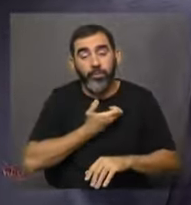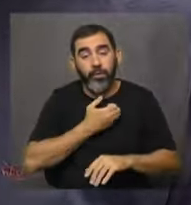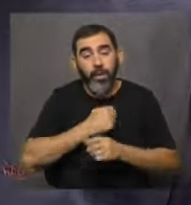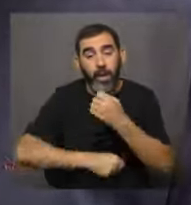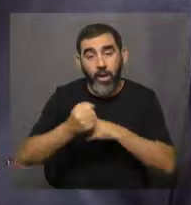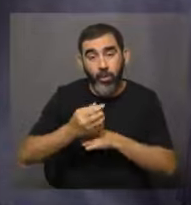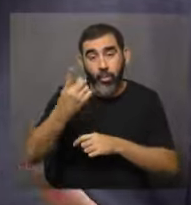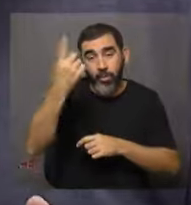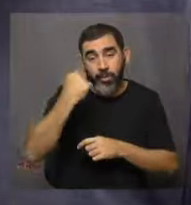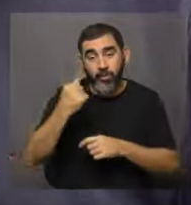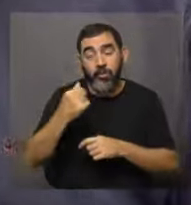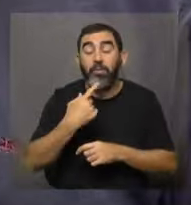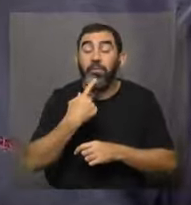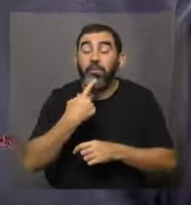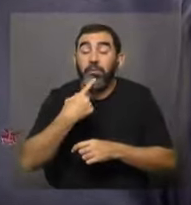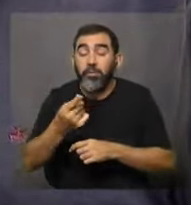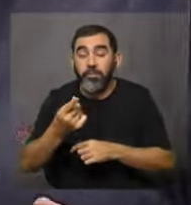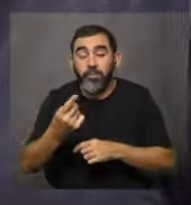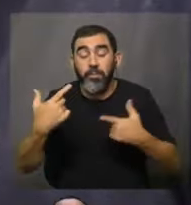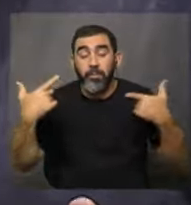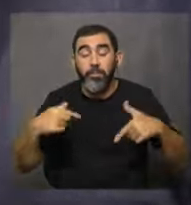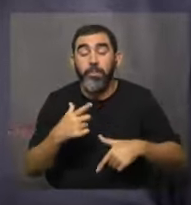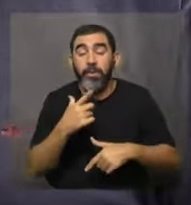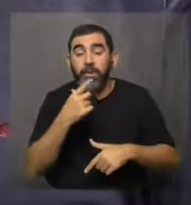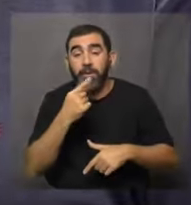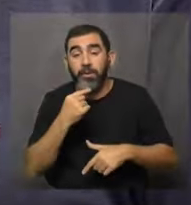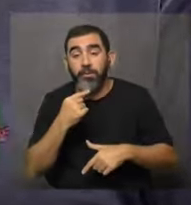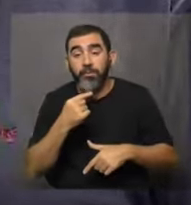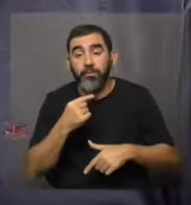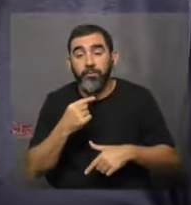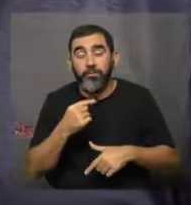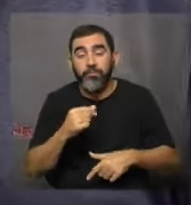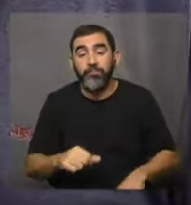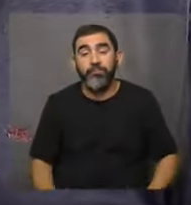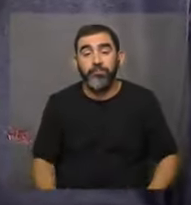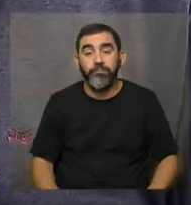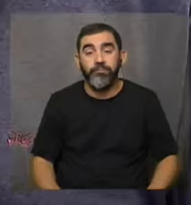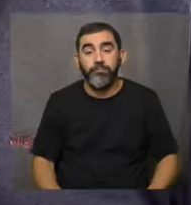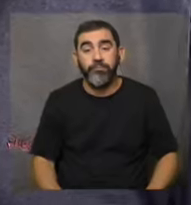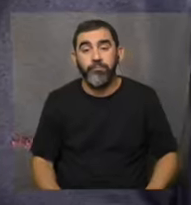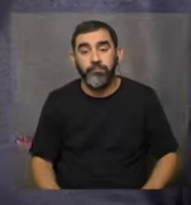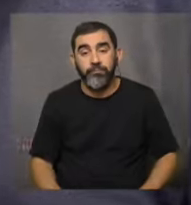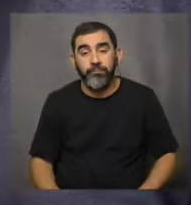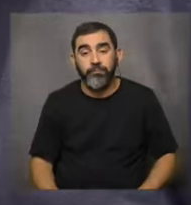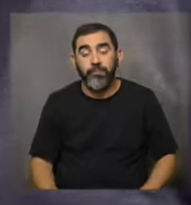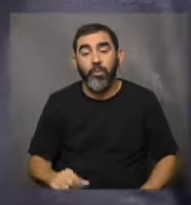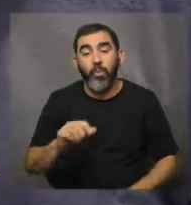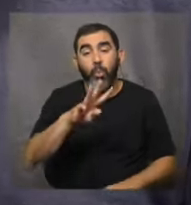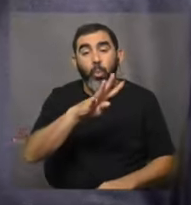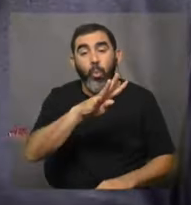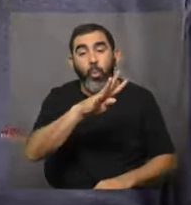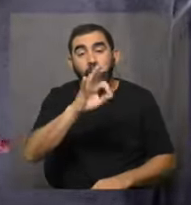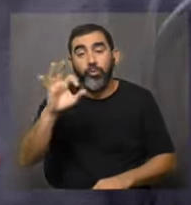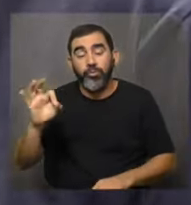año pasado según Fuentes del Ministerio del interior que nos informan eh se pasó la Barrera de los 400 es